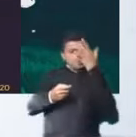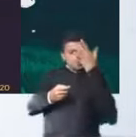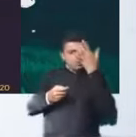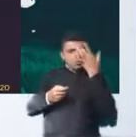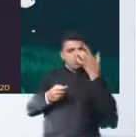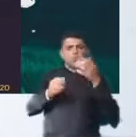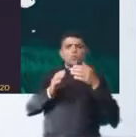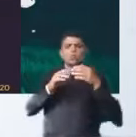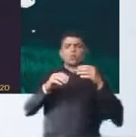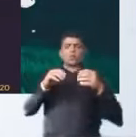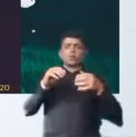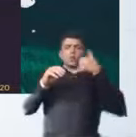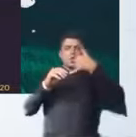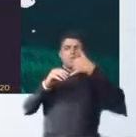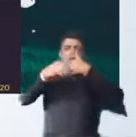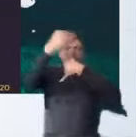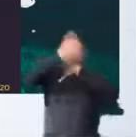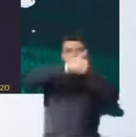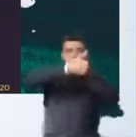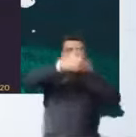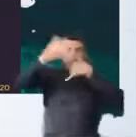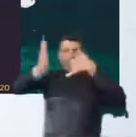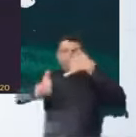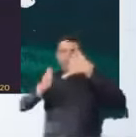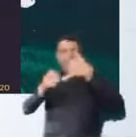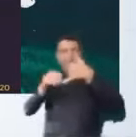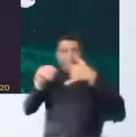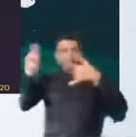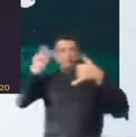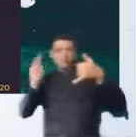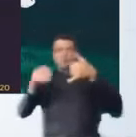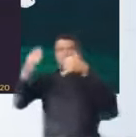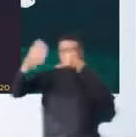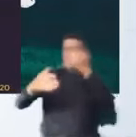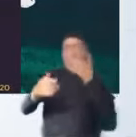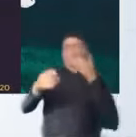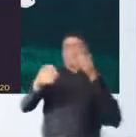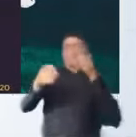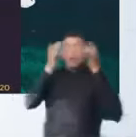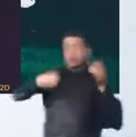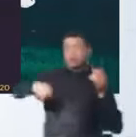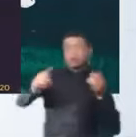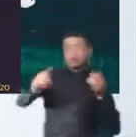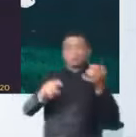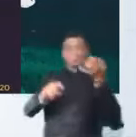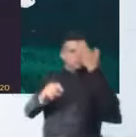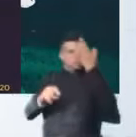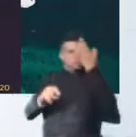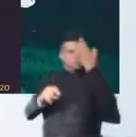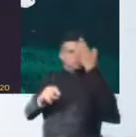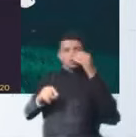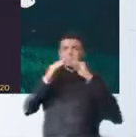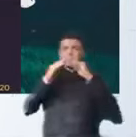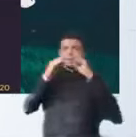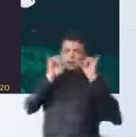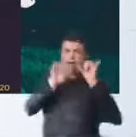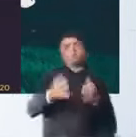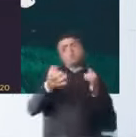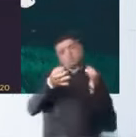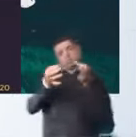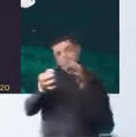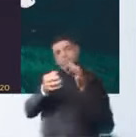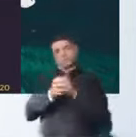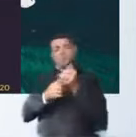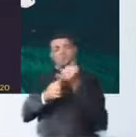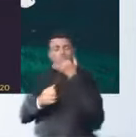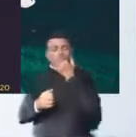Y entonces, si no es tan grave, ¿por qué debemos quedarnos en la casa? Les voy a explicar qué es lo que pasa.